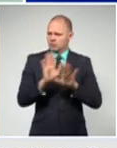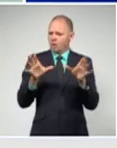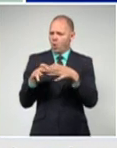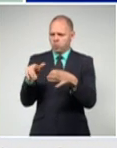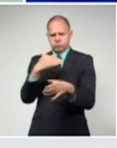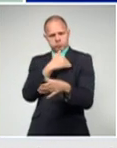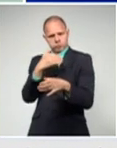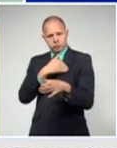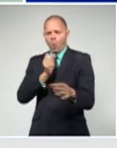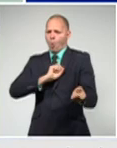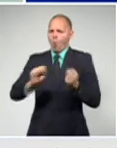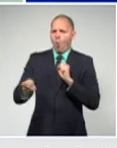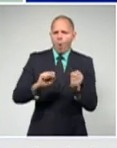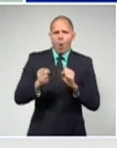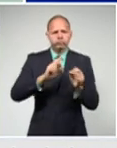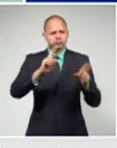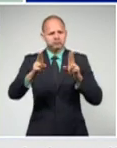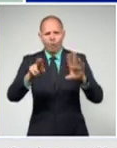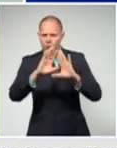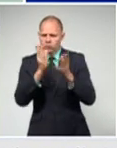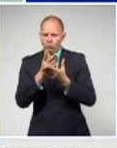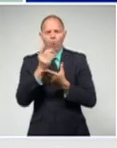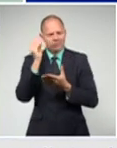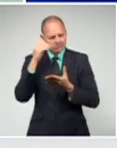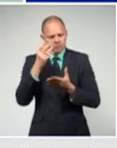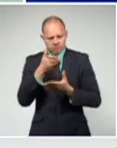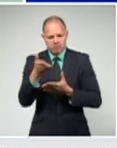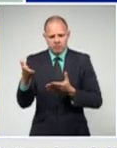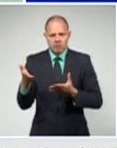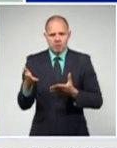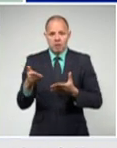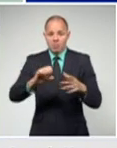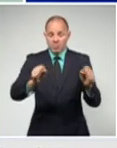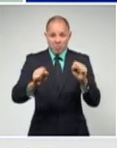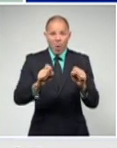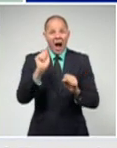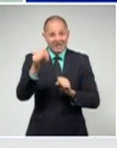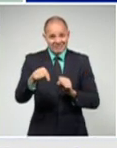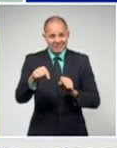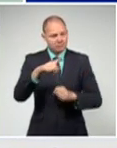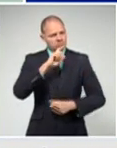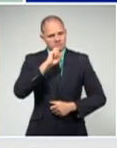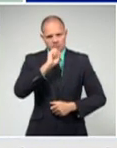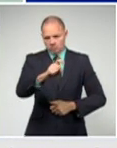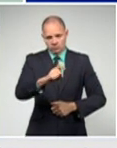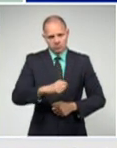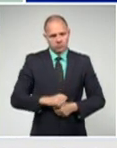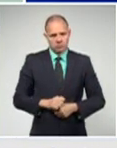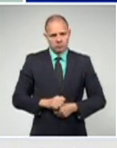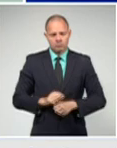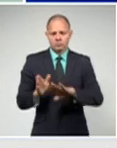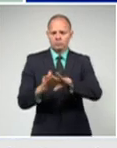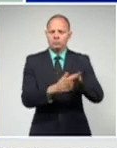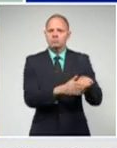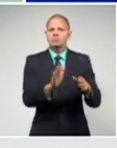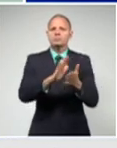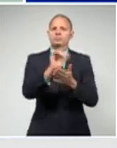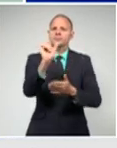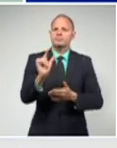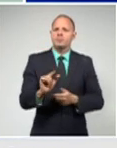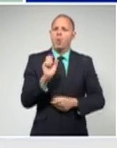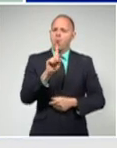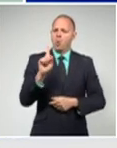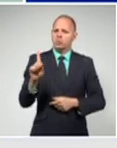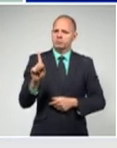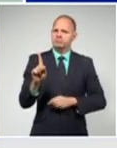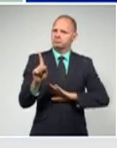adoptando medidas, pero todavía no controlada la transmisión. Mayabeque con 11 casos